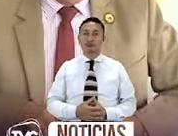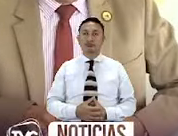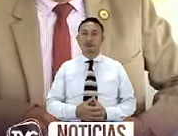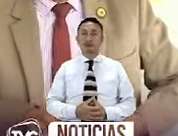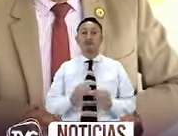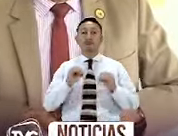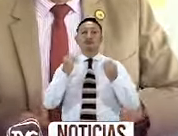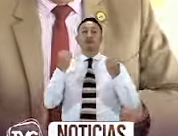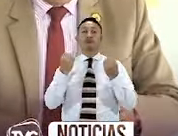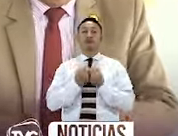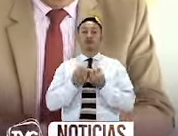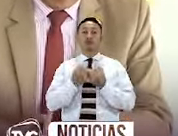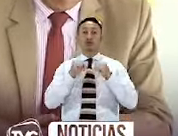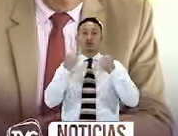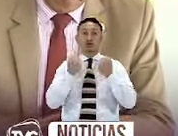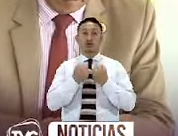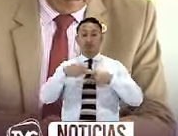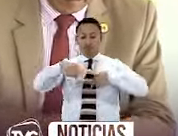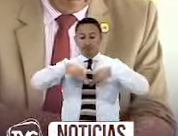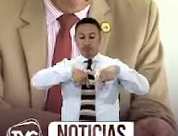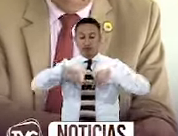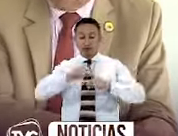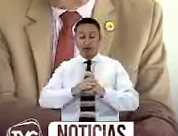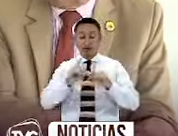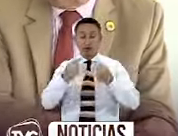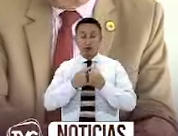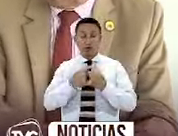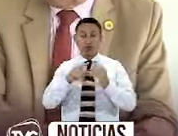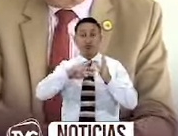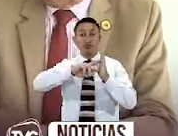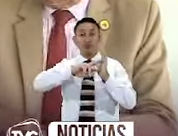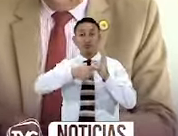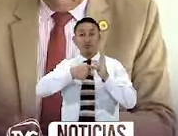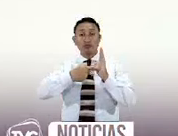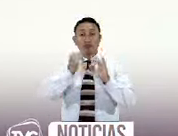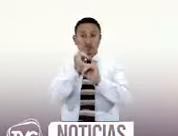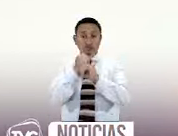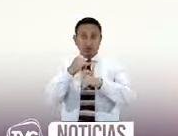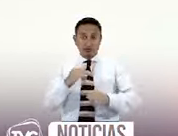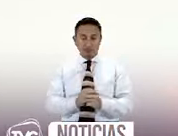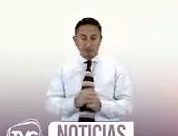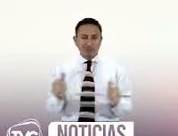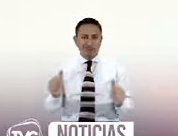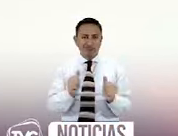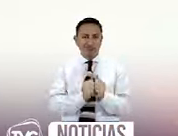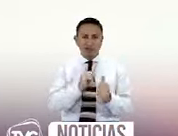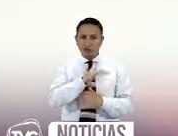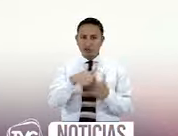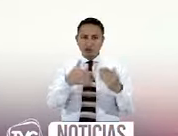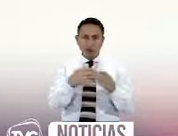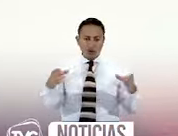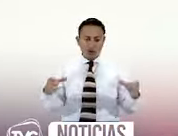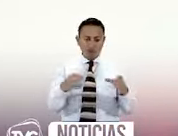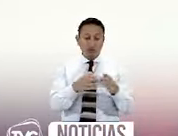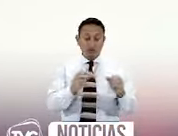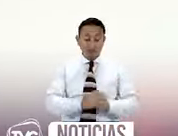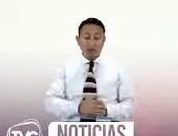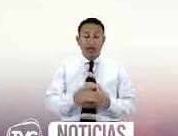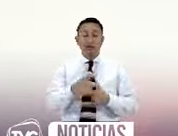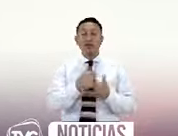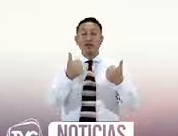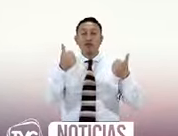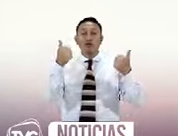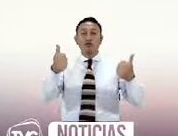Organizaciones sociales, transportistas y gremios de arquitectos e ingenieros se han unido en un frente ciudadano para protestar por las